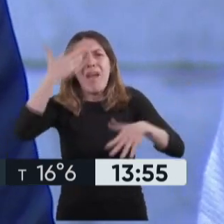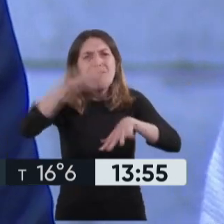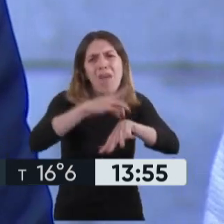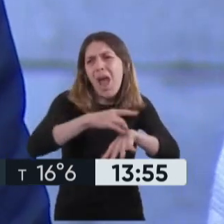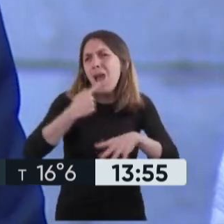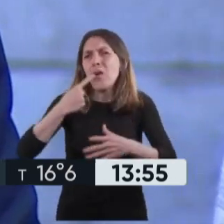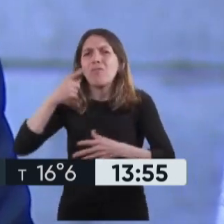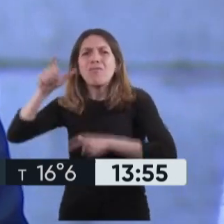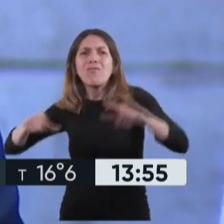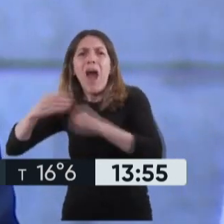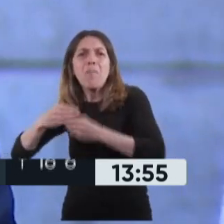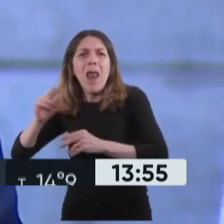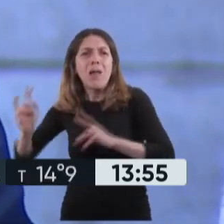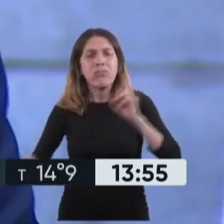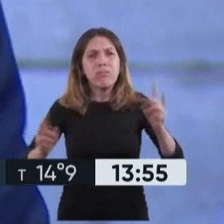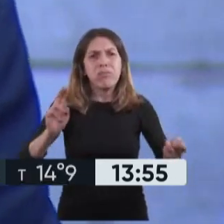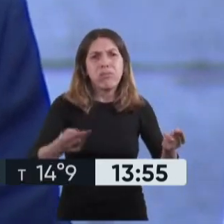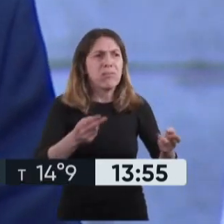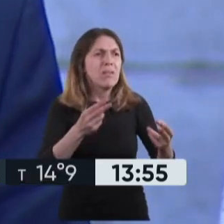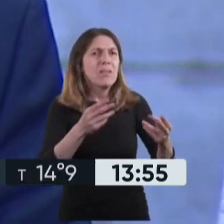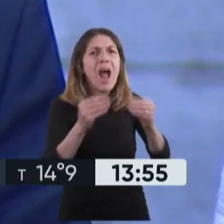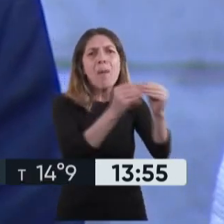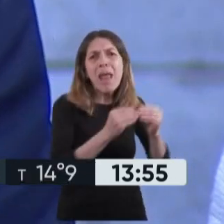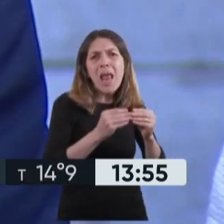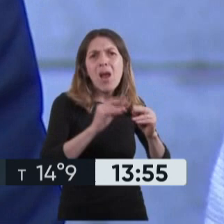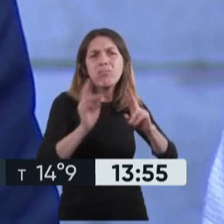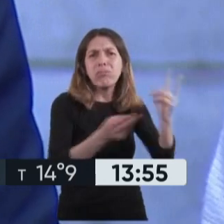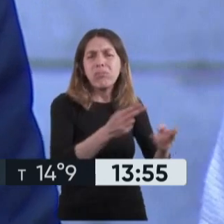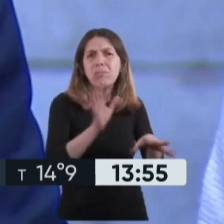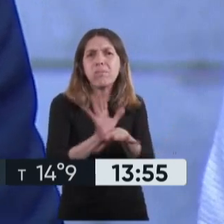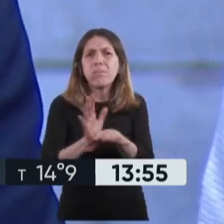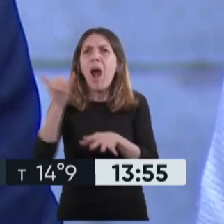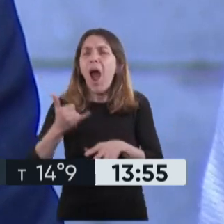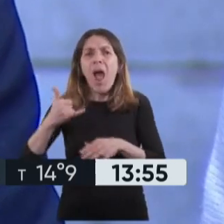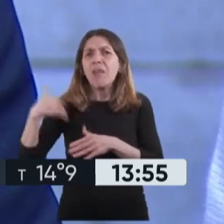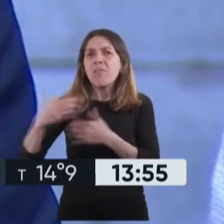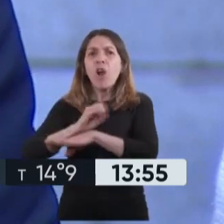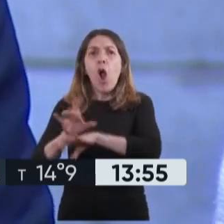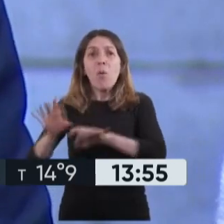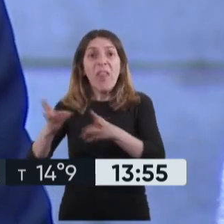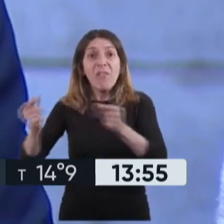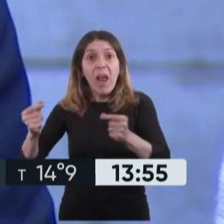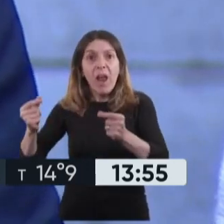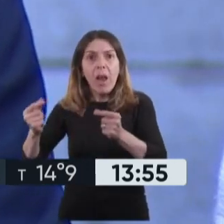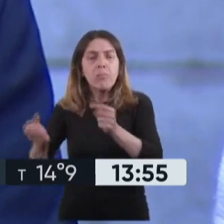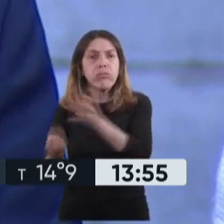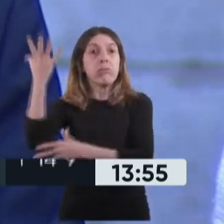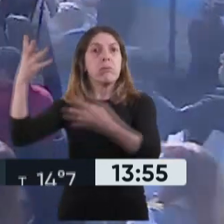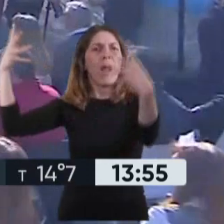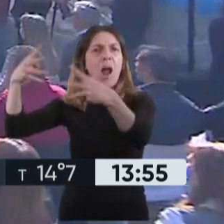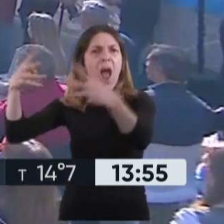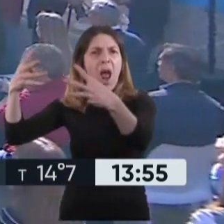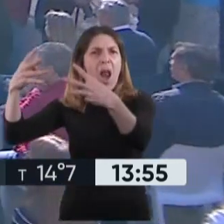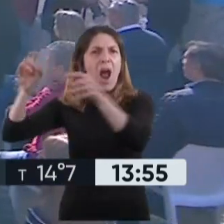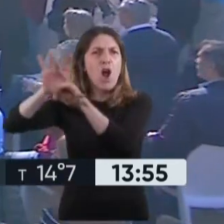queridos donde cuando estamos saliendo hay una guerra que se desata y trastoca toda la economía todo eso en